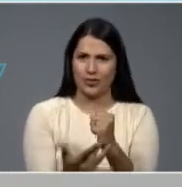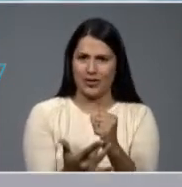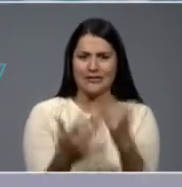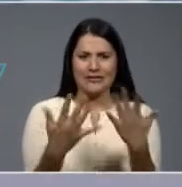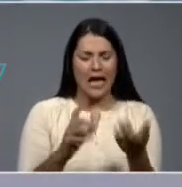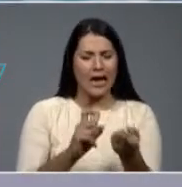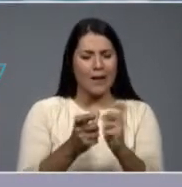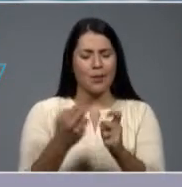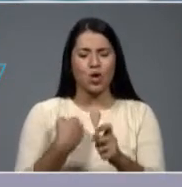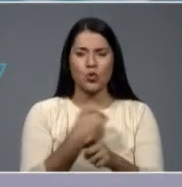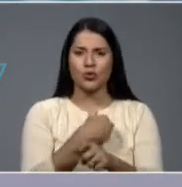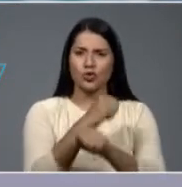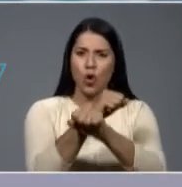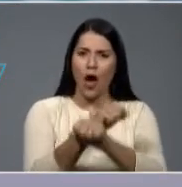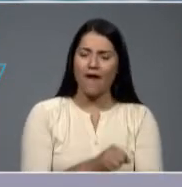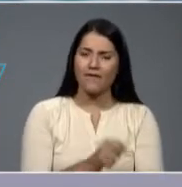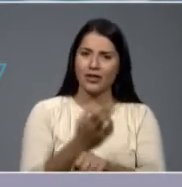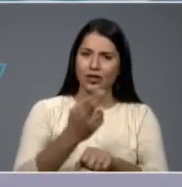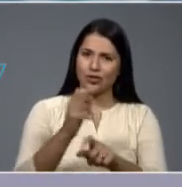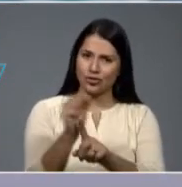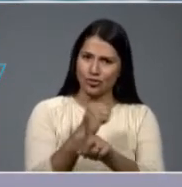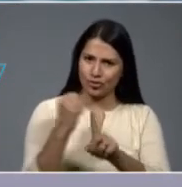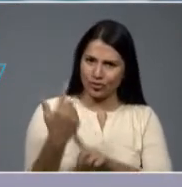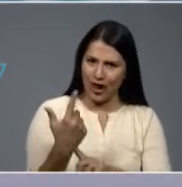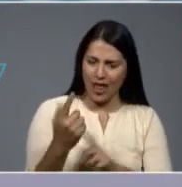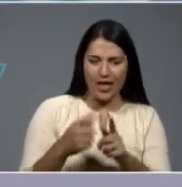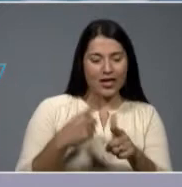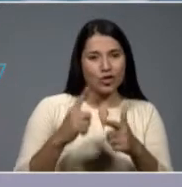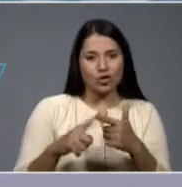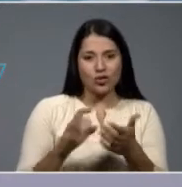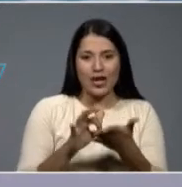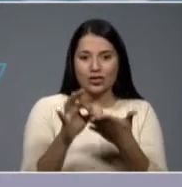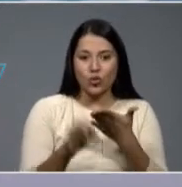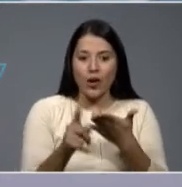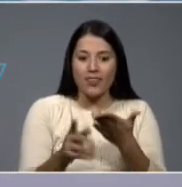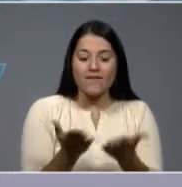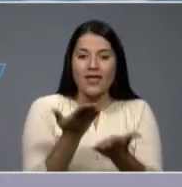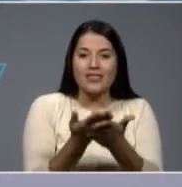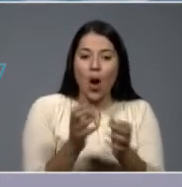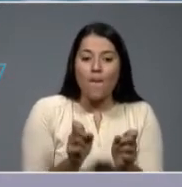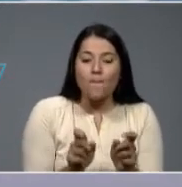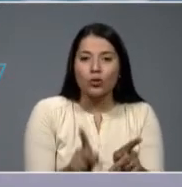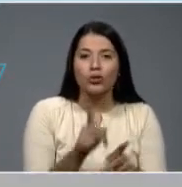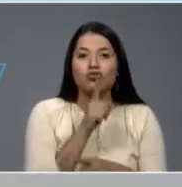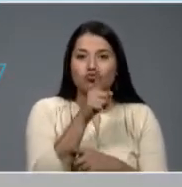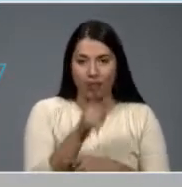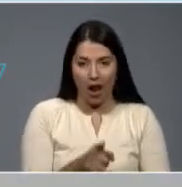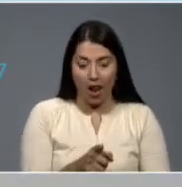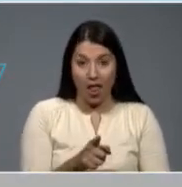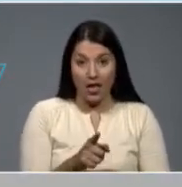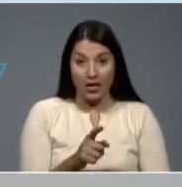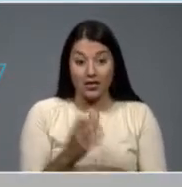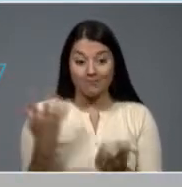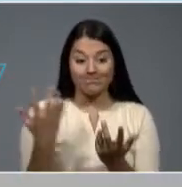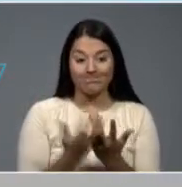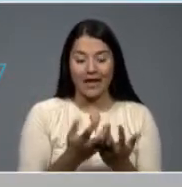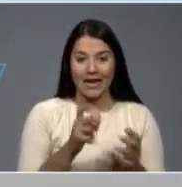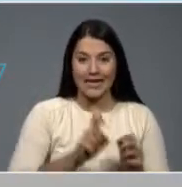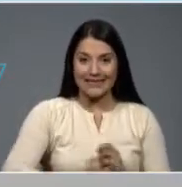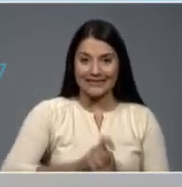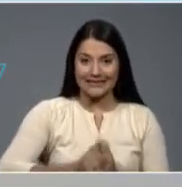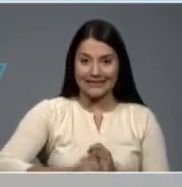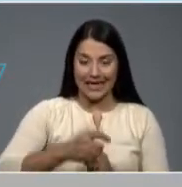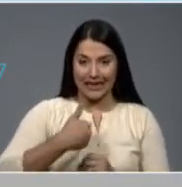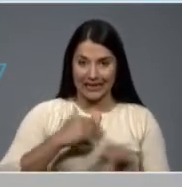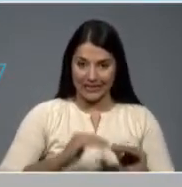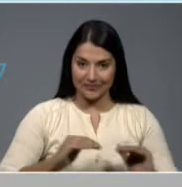nuestros hábitos sociales, para que la escuela realmente sea esa institución que ofrezca oportunidades reales a lo que los niños hoy necesitan. A veces